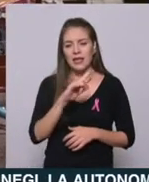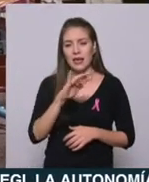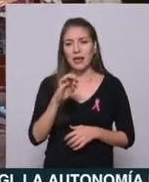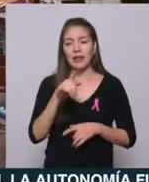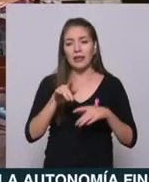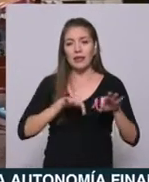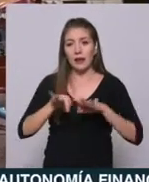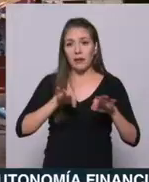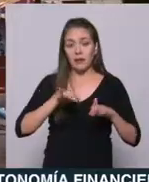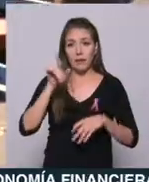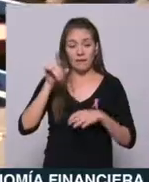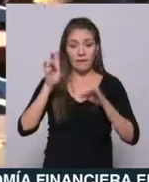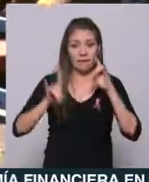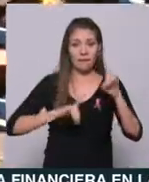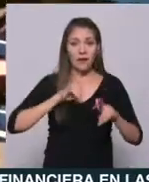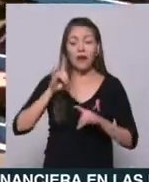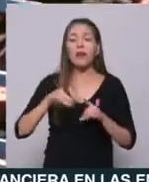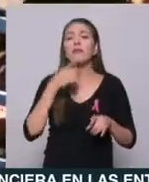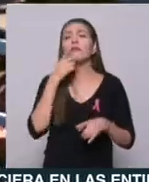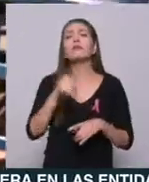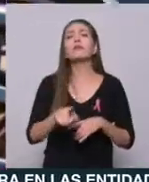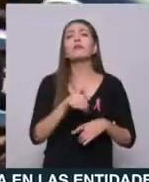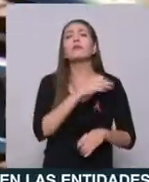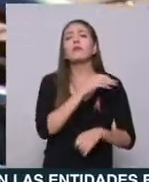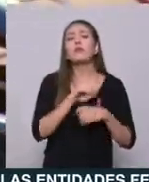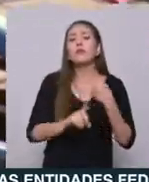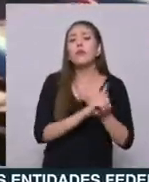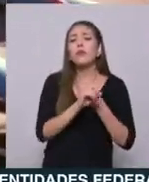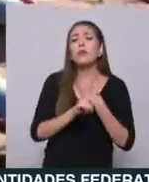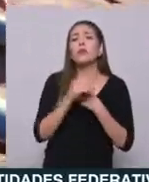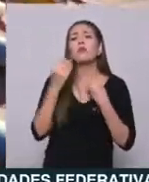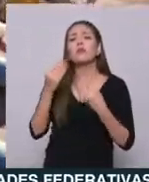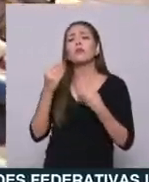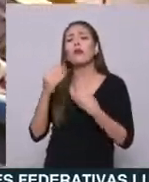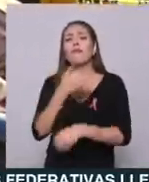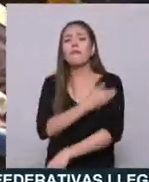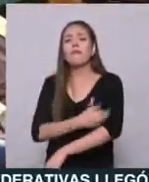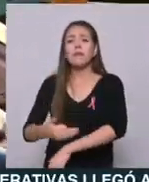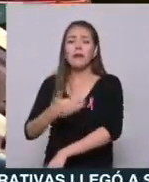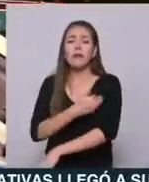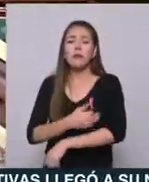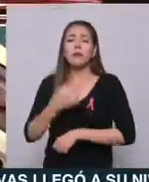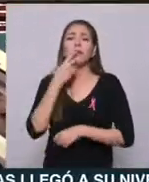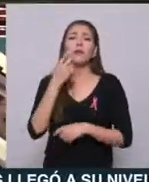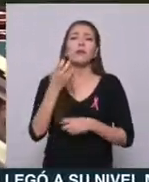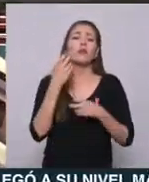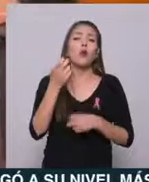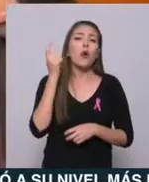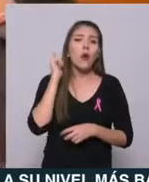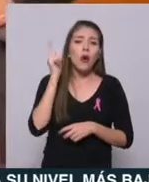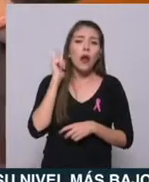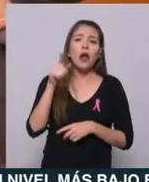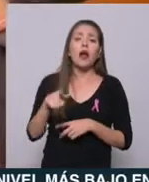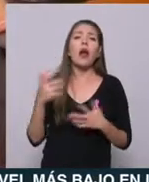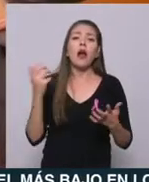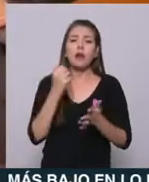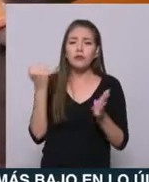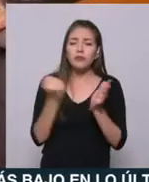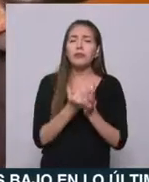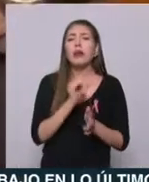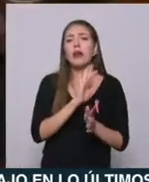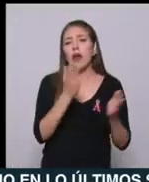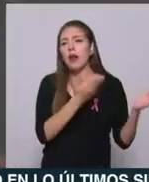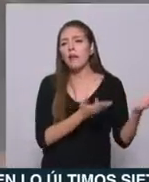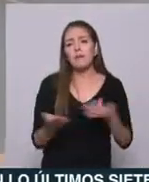familias, no solo a los dueños de los juegos, sino a los trabajadores, por lo que espera que los dictámenes se den a favor de ellos para poder seguir